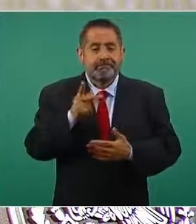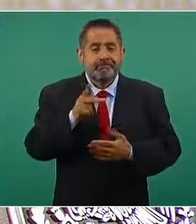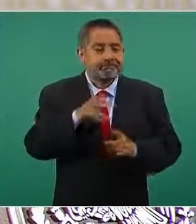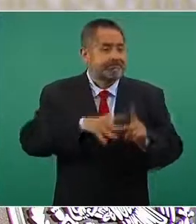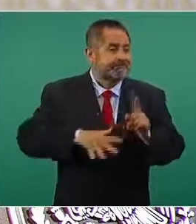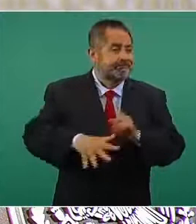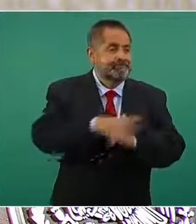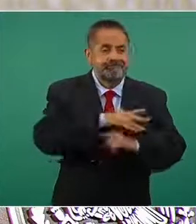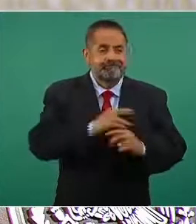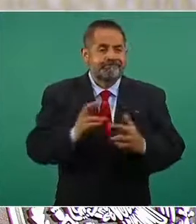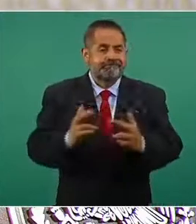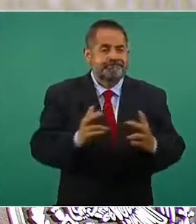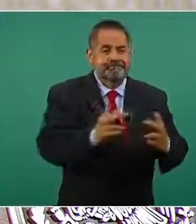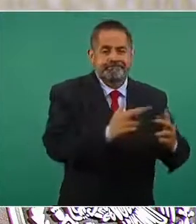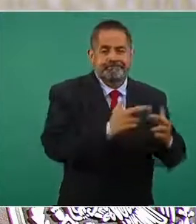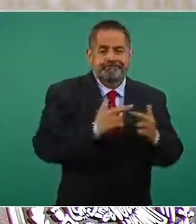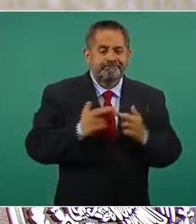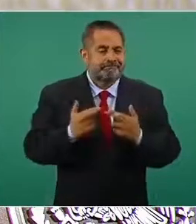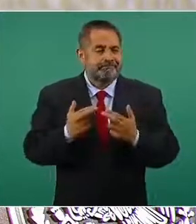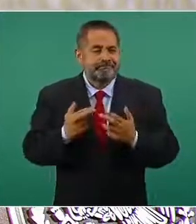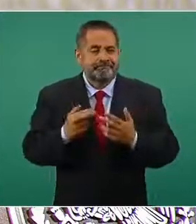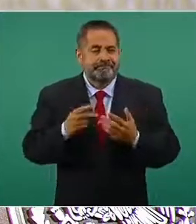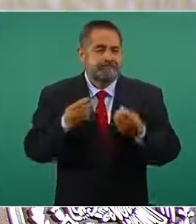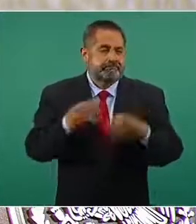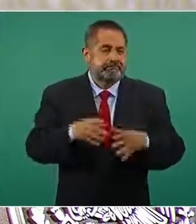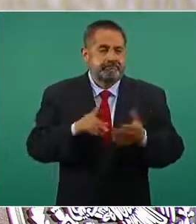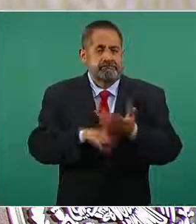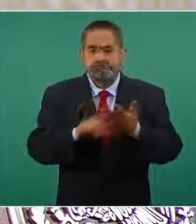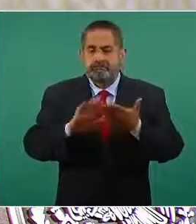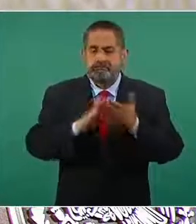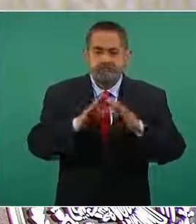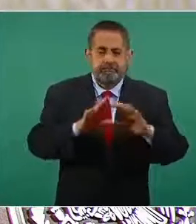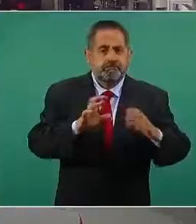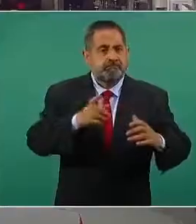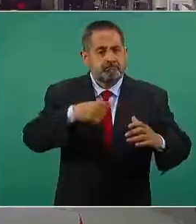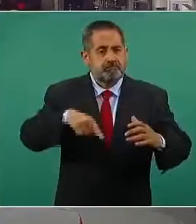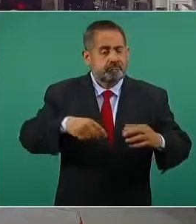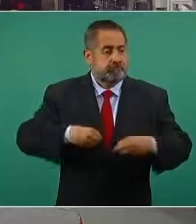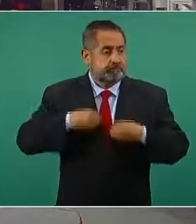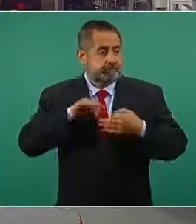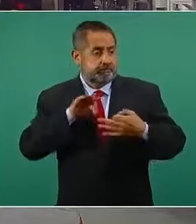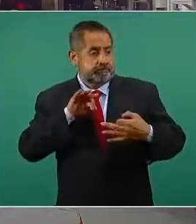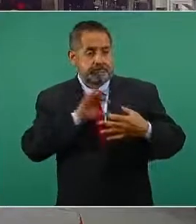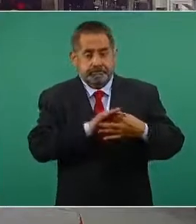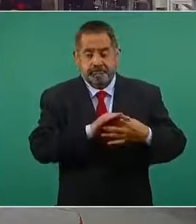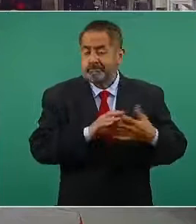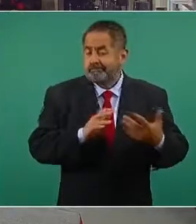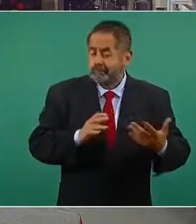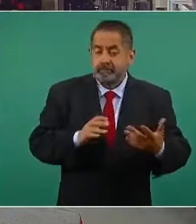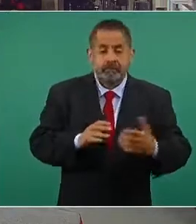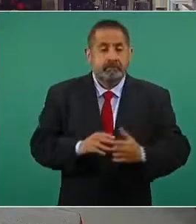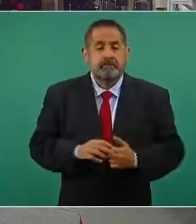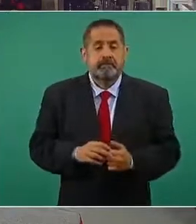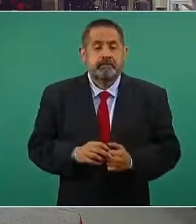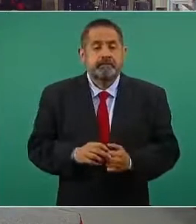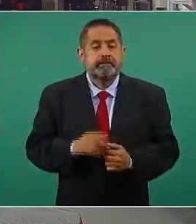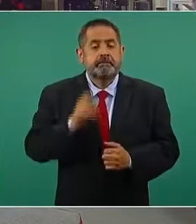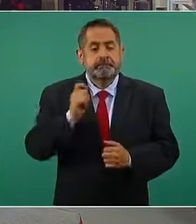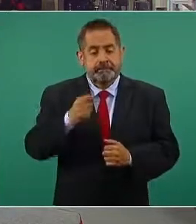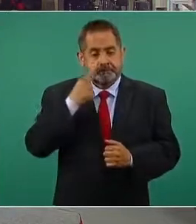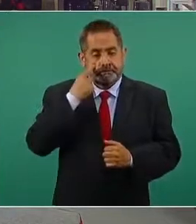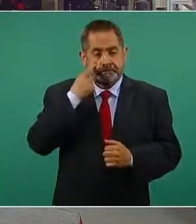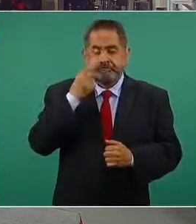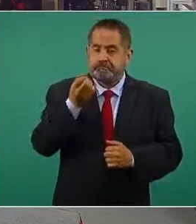ambiente, en los territorios, en las comunidades, en la gente que vive estos territorios. Y por lo cual